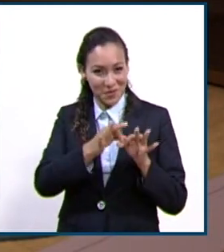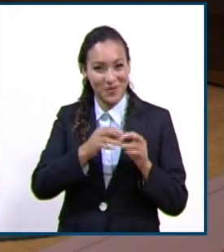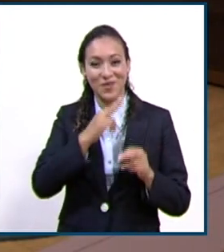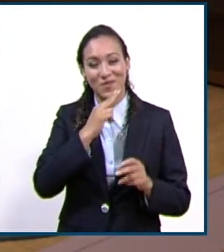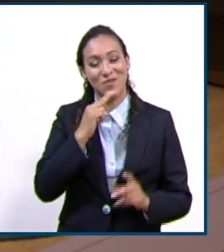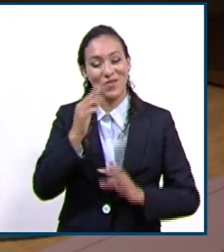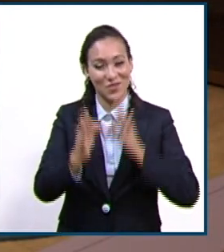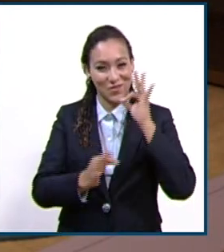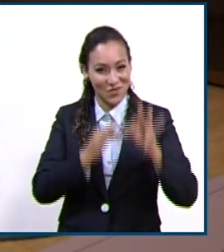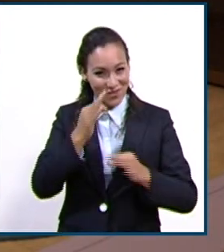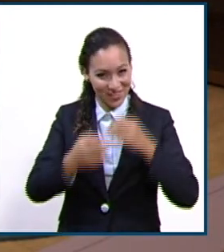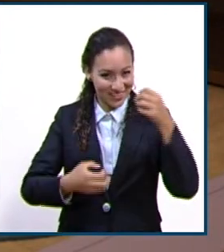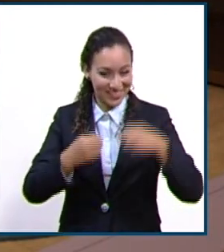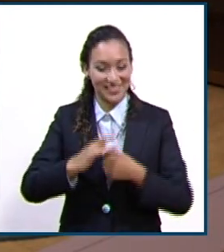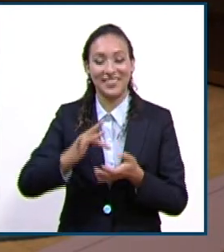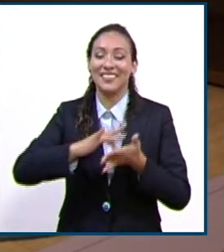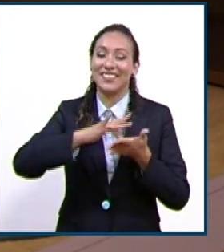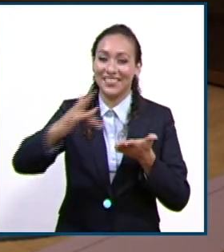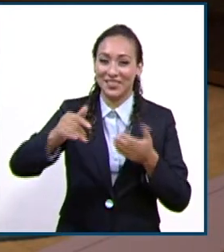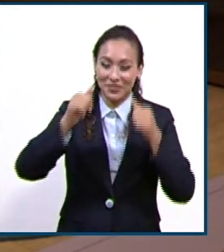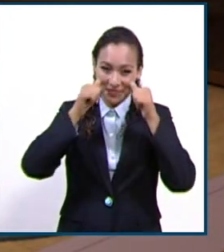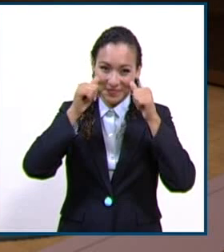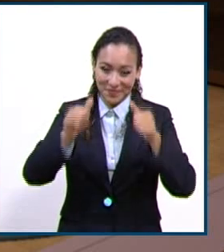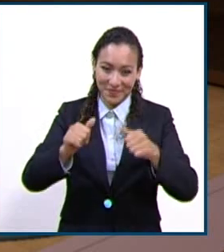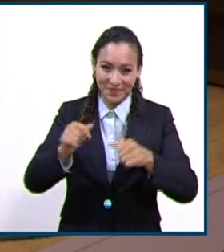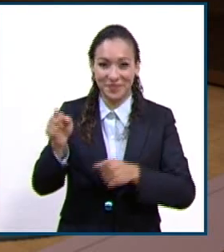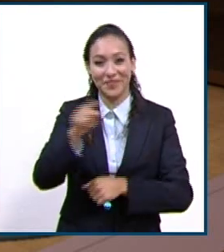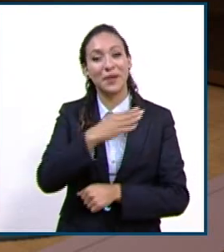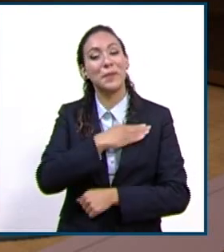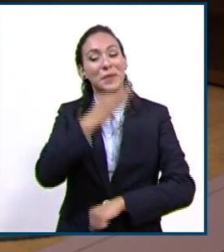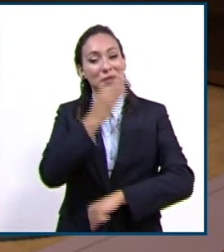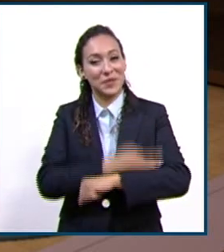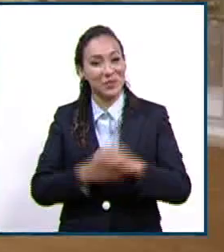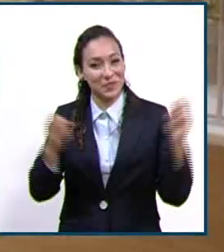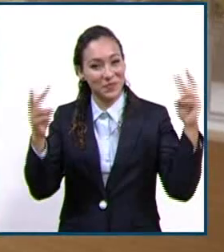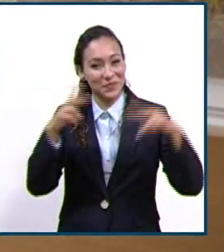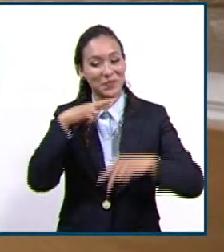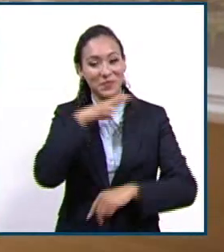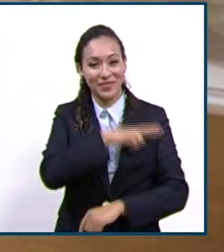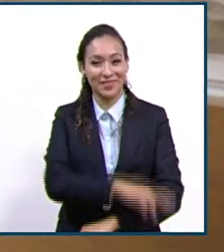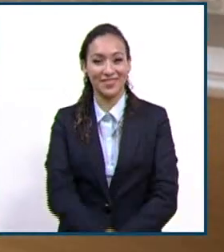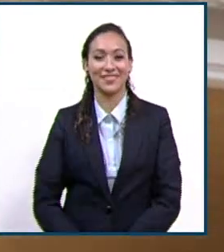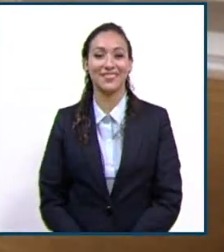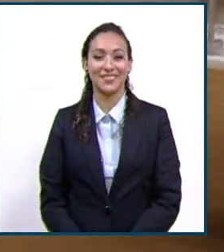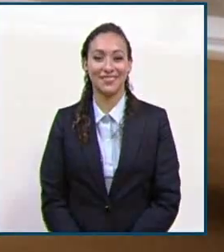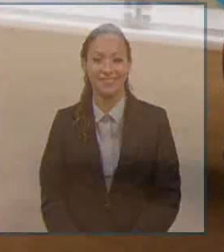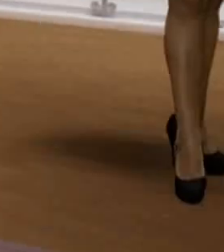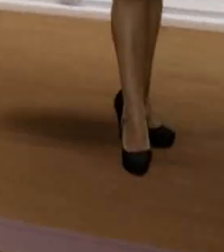noticiario. Gracias por su atención. Que tenga una excelente tarde. Hasta pronto.